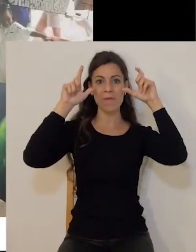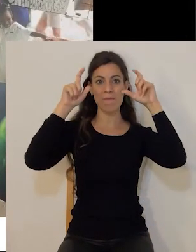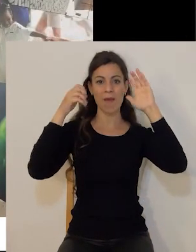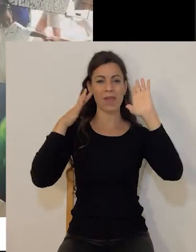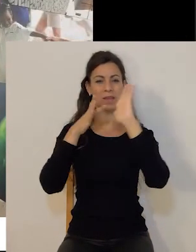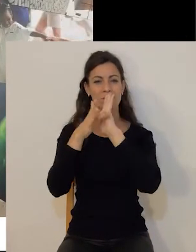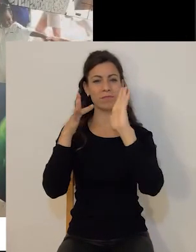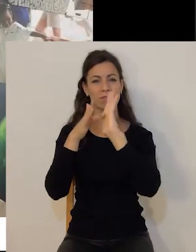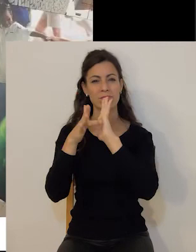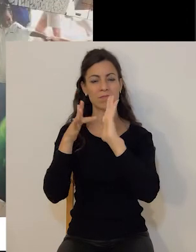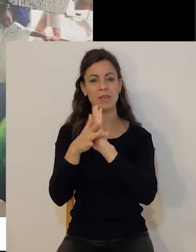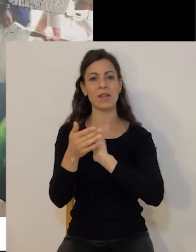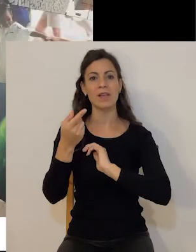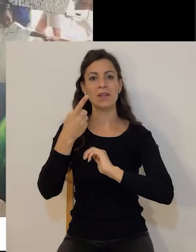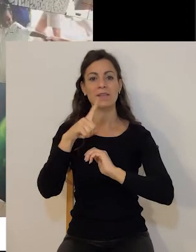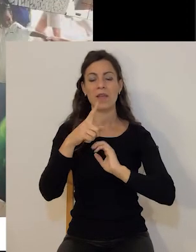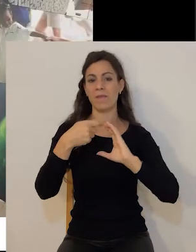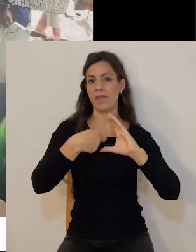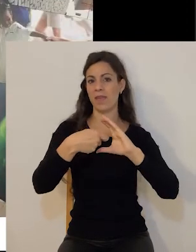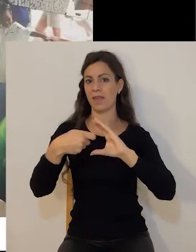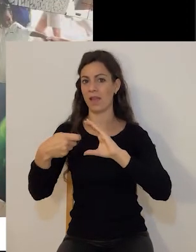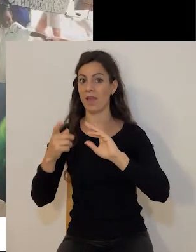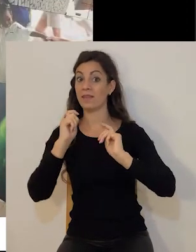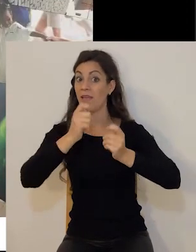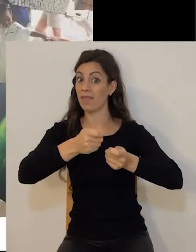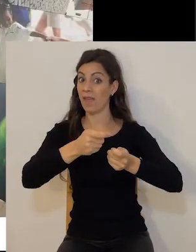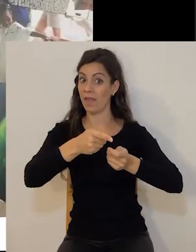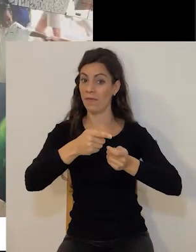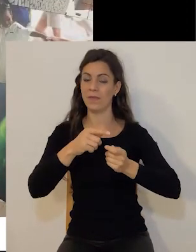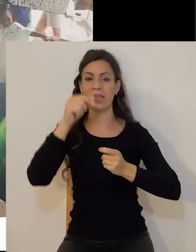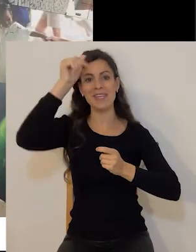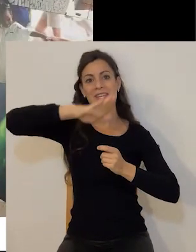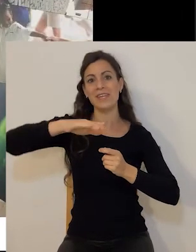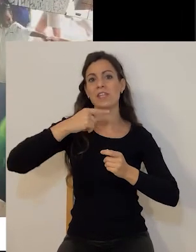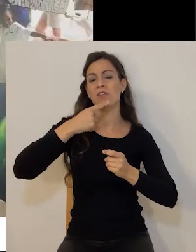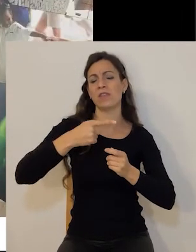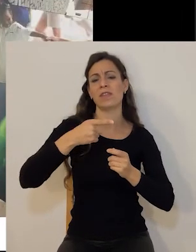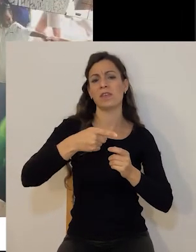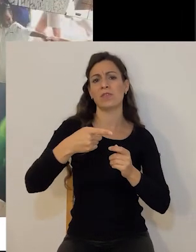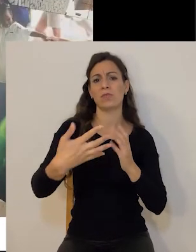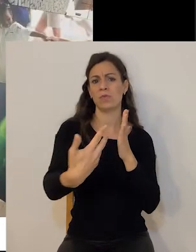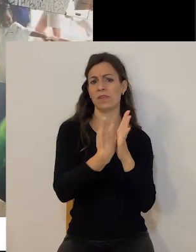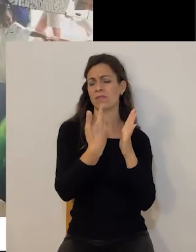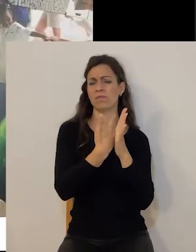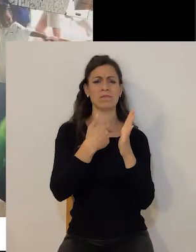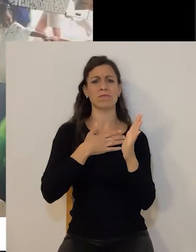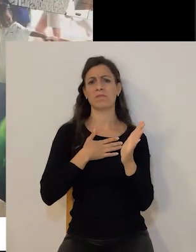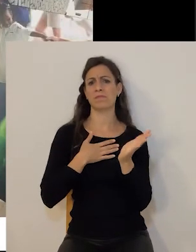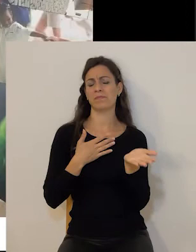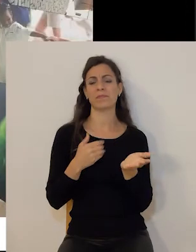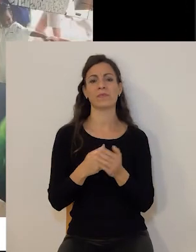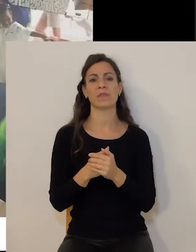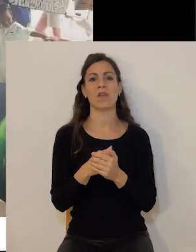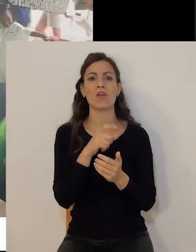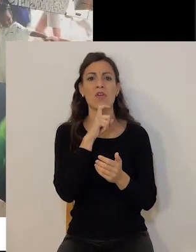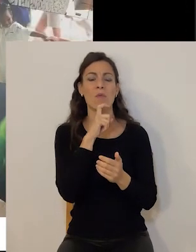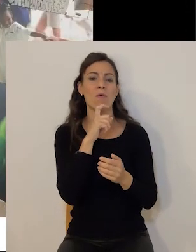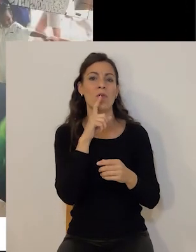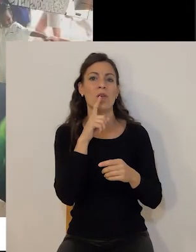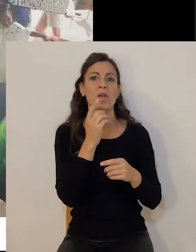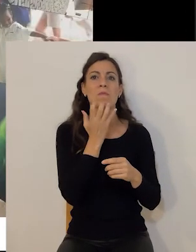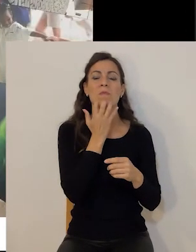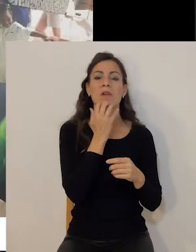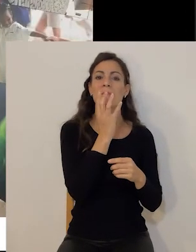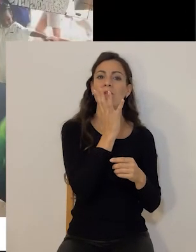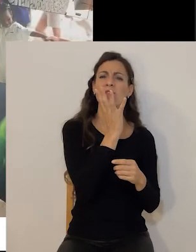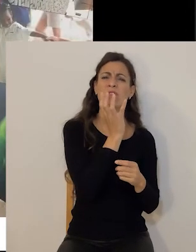dar una carta y decirle al niño, descríbemele en base a la tristeza,